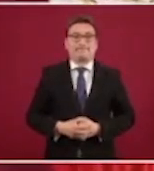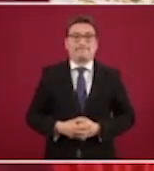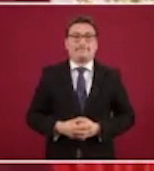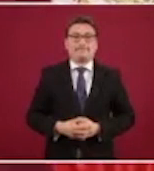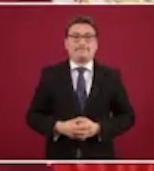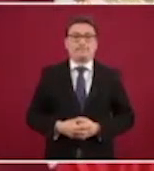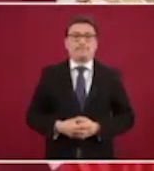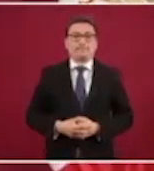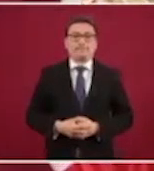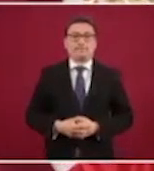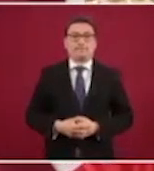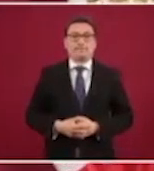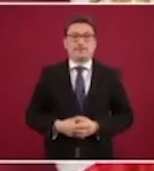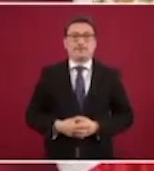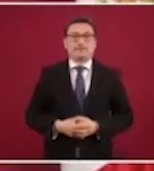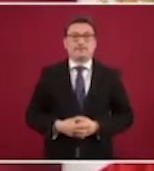cosa que